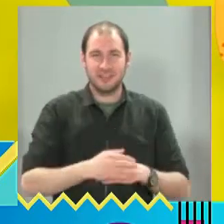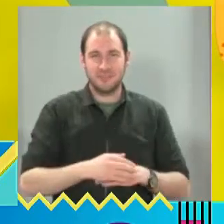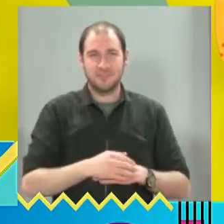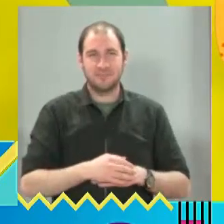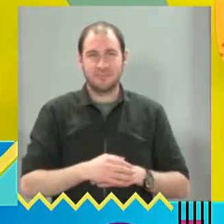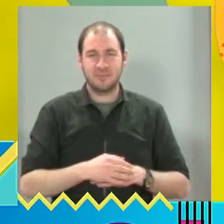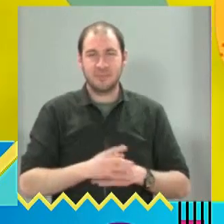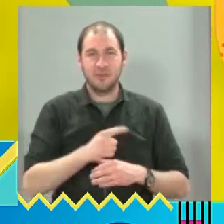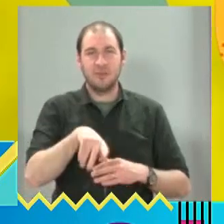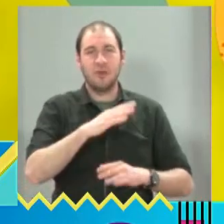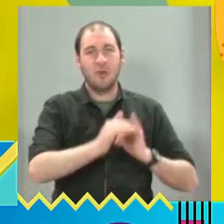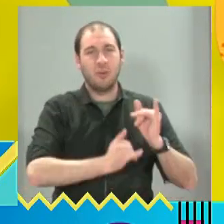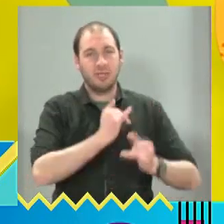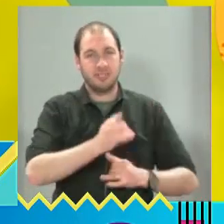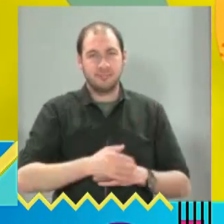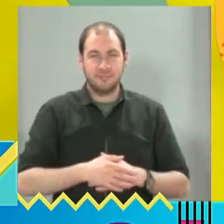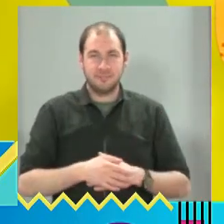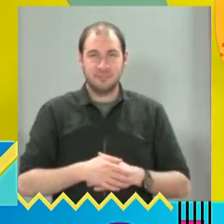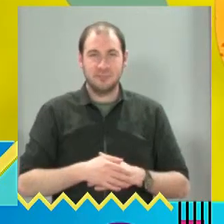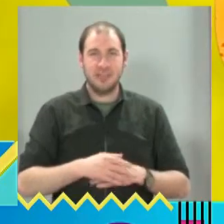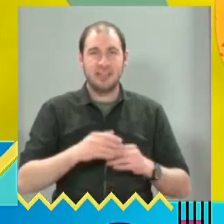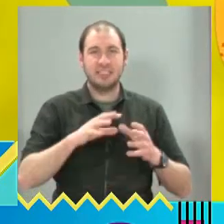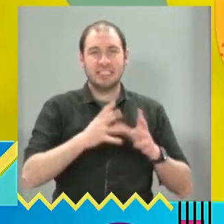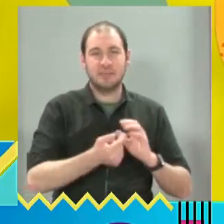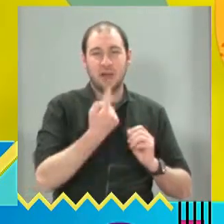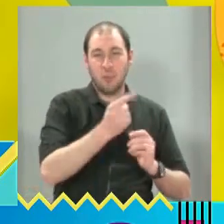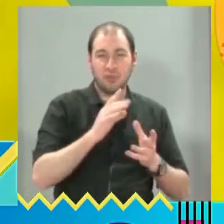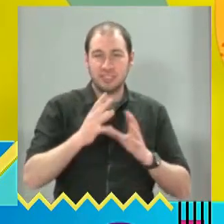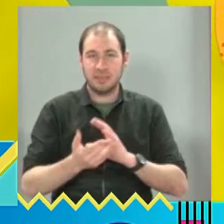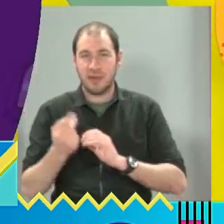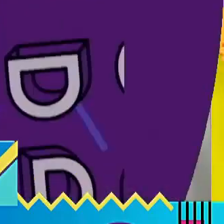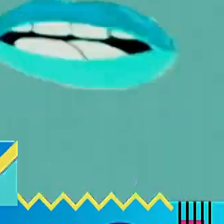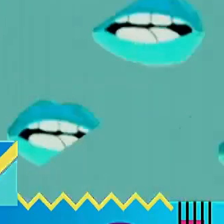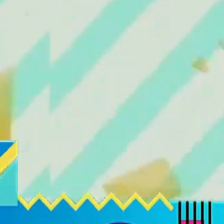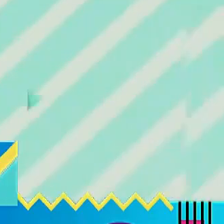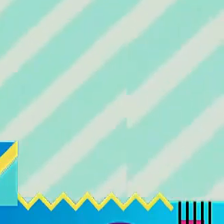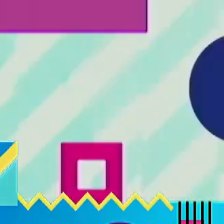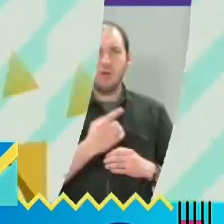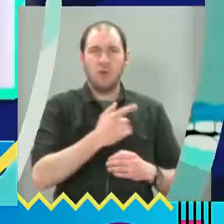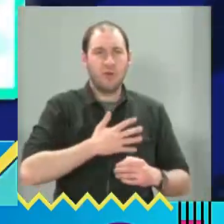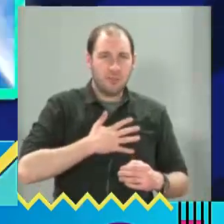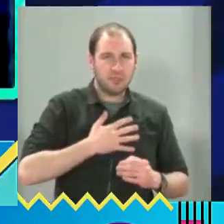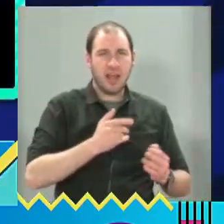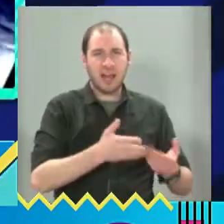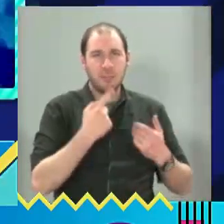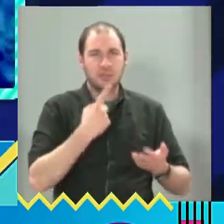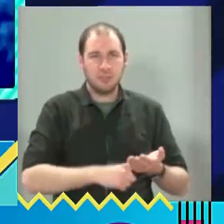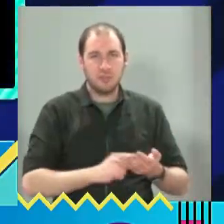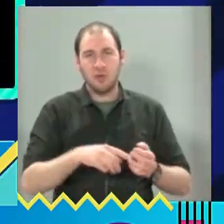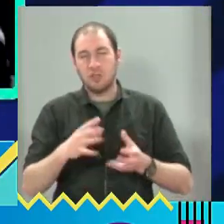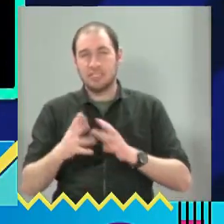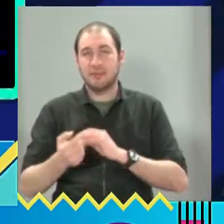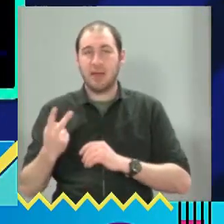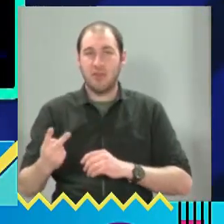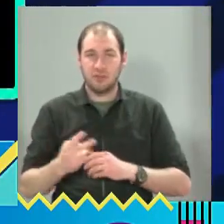hablar, hablan de sistema 1 y sistema 2. Un sistema 1 más emocional, más rápido de tomar decisiones, y un